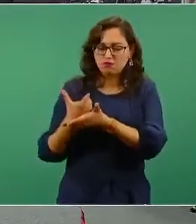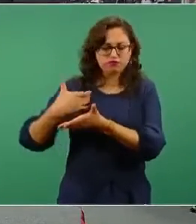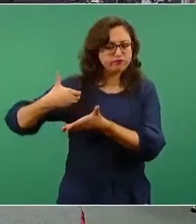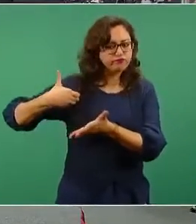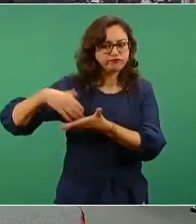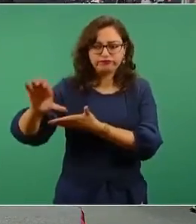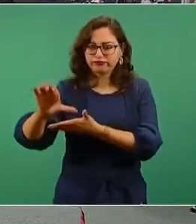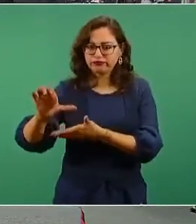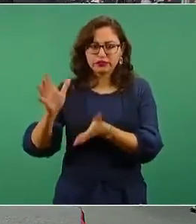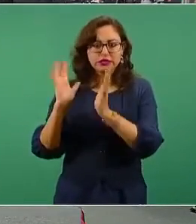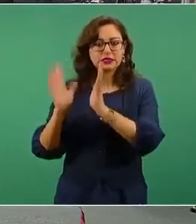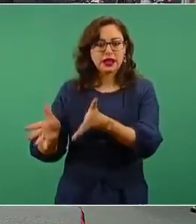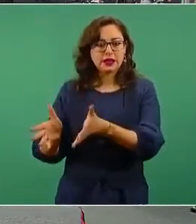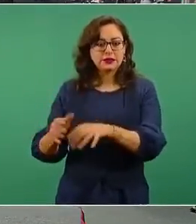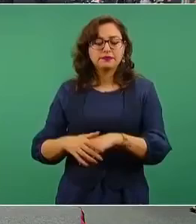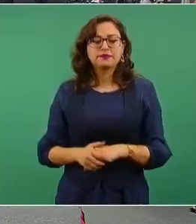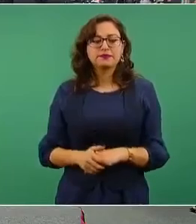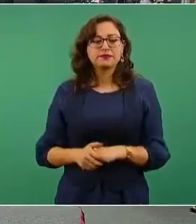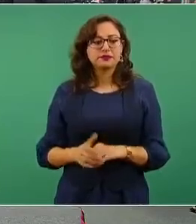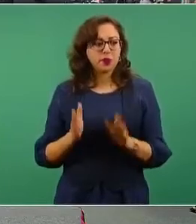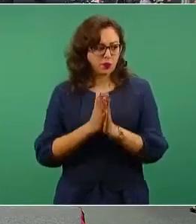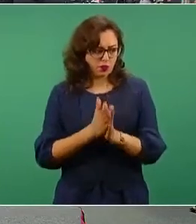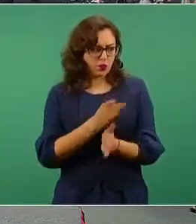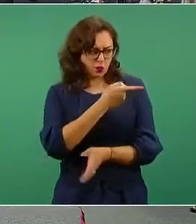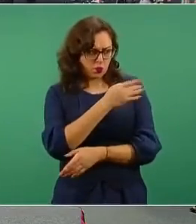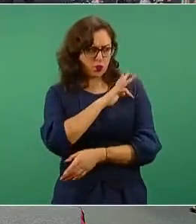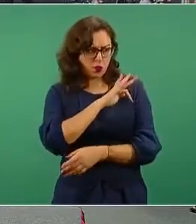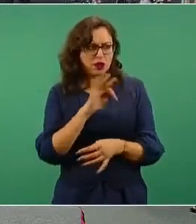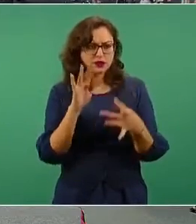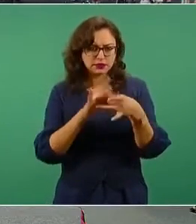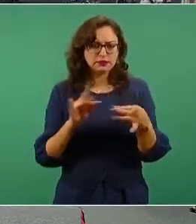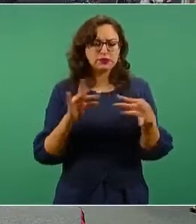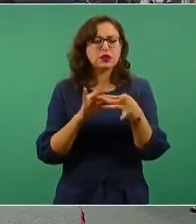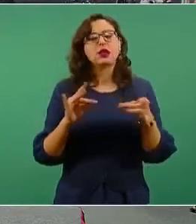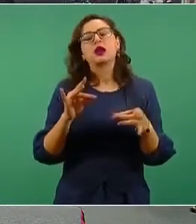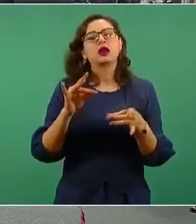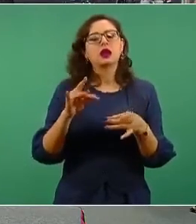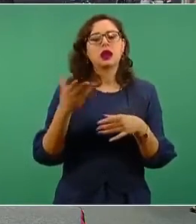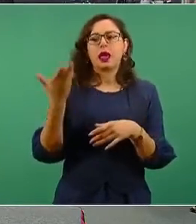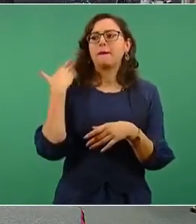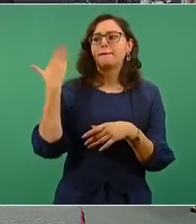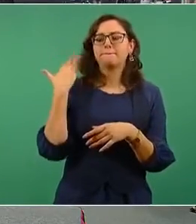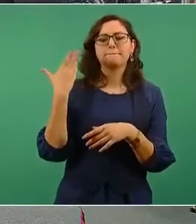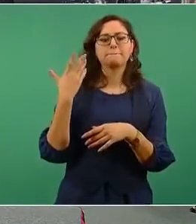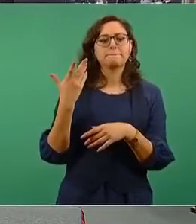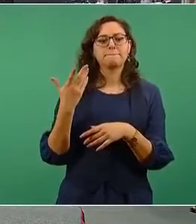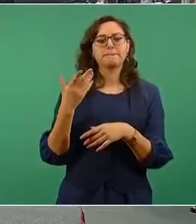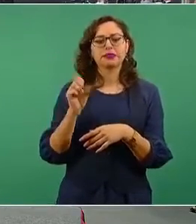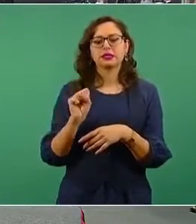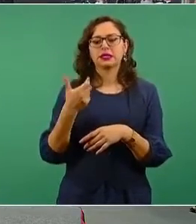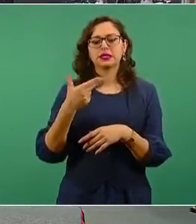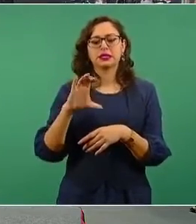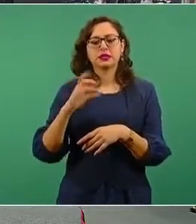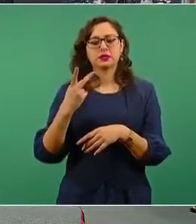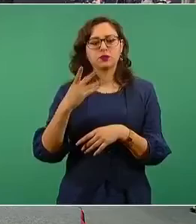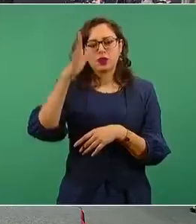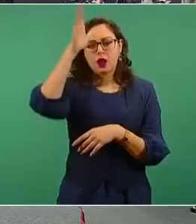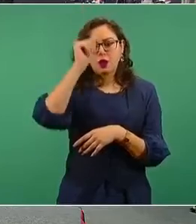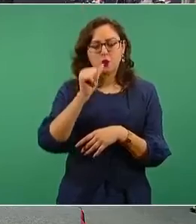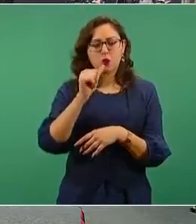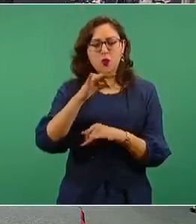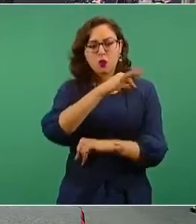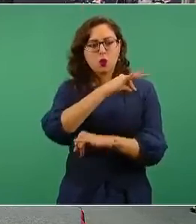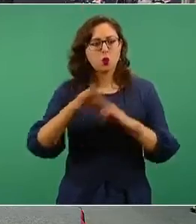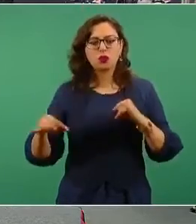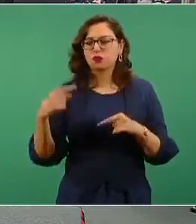se tiene. ¿Por qué no expone sobre el acuerdo último de Hacienda